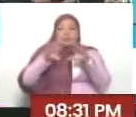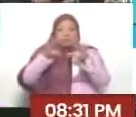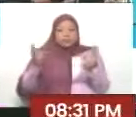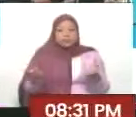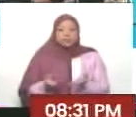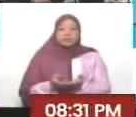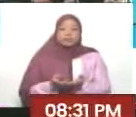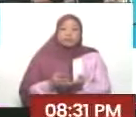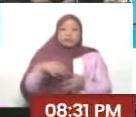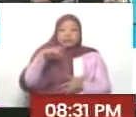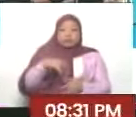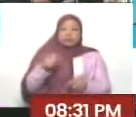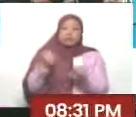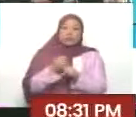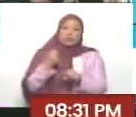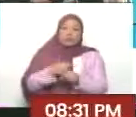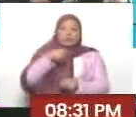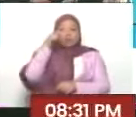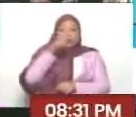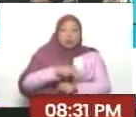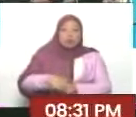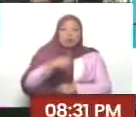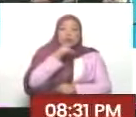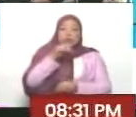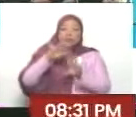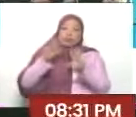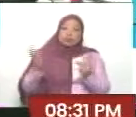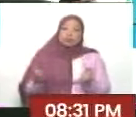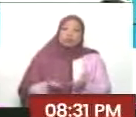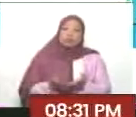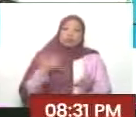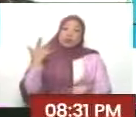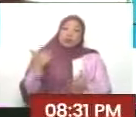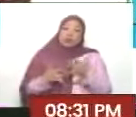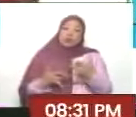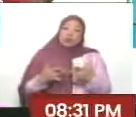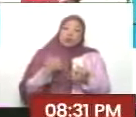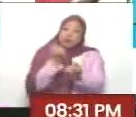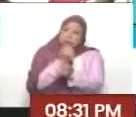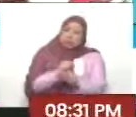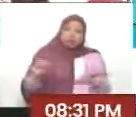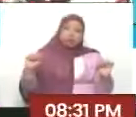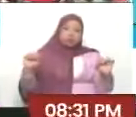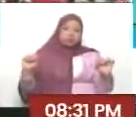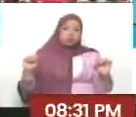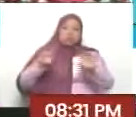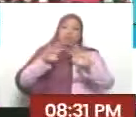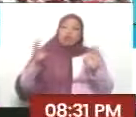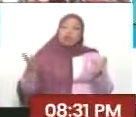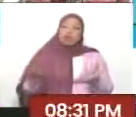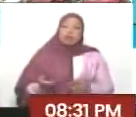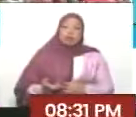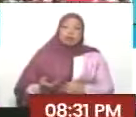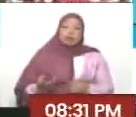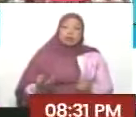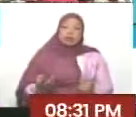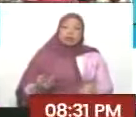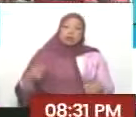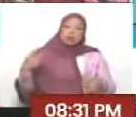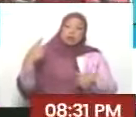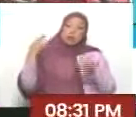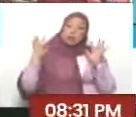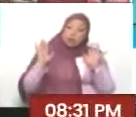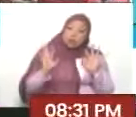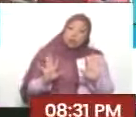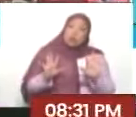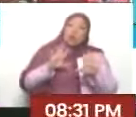mundo. Están subestimando a los pueblos del mundo, pero se está creando una indignación mundial que va a dar con el